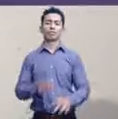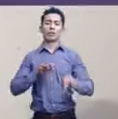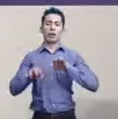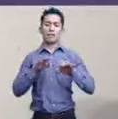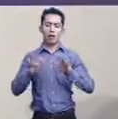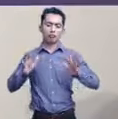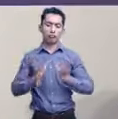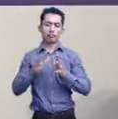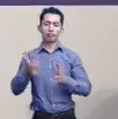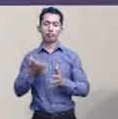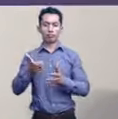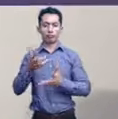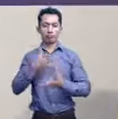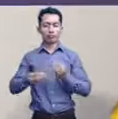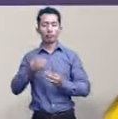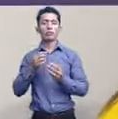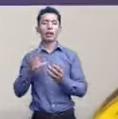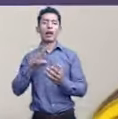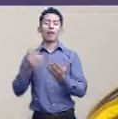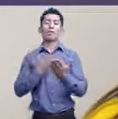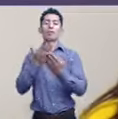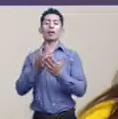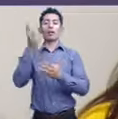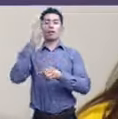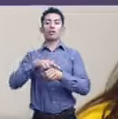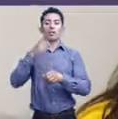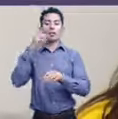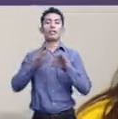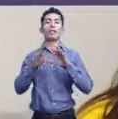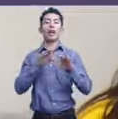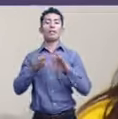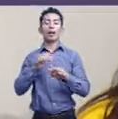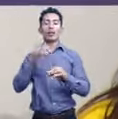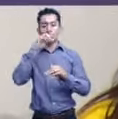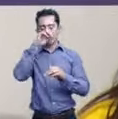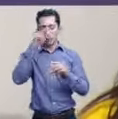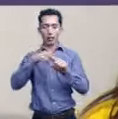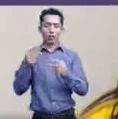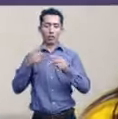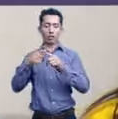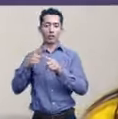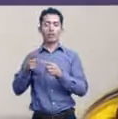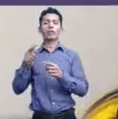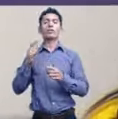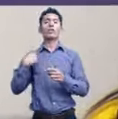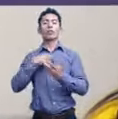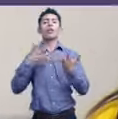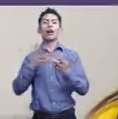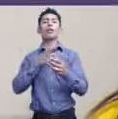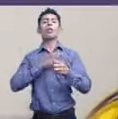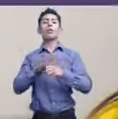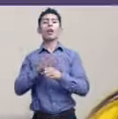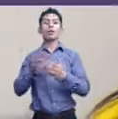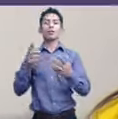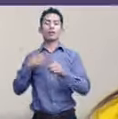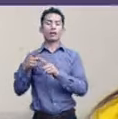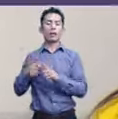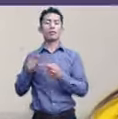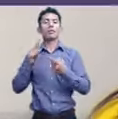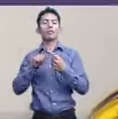e impulsar la economía, plantea la creación de la Dirección del Empleo y el Emprendimiento, desde donde realizaremos las siguientes